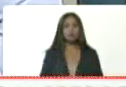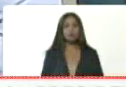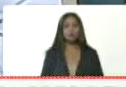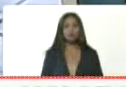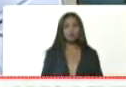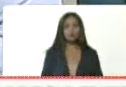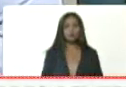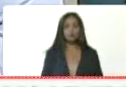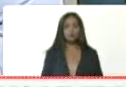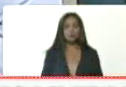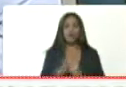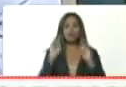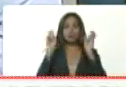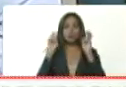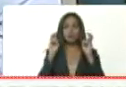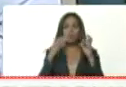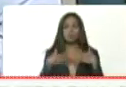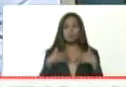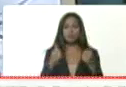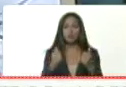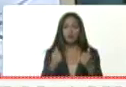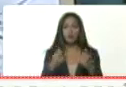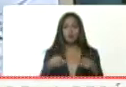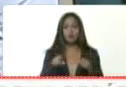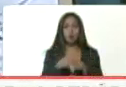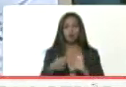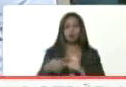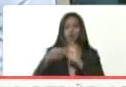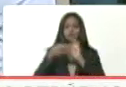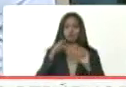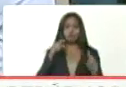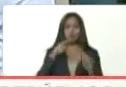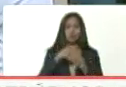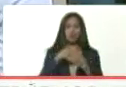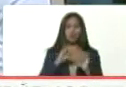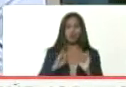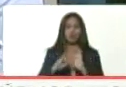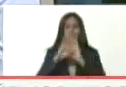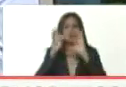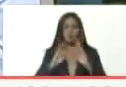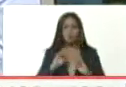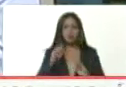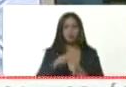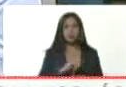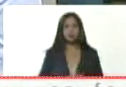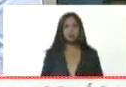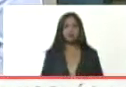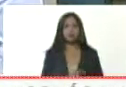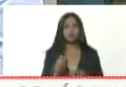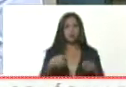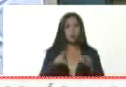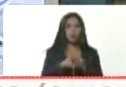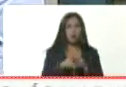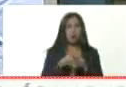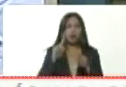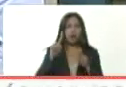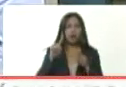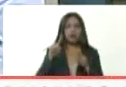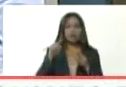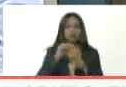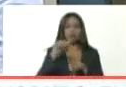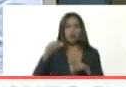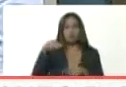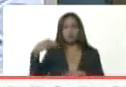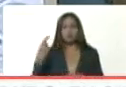temas de salud tienen una relación directa con la industria de las artes gráficas y que al igual que como la semana pasada estábamos la